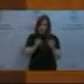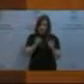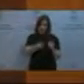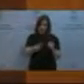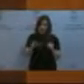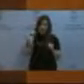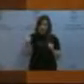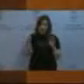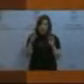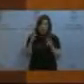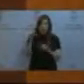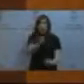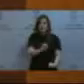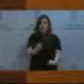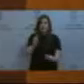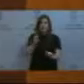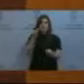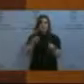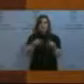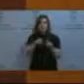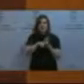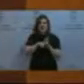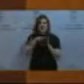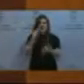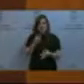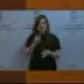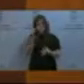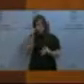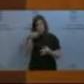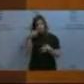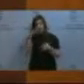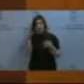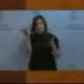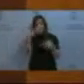seguridad cuando era evidente su inexistencia.